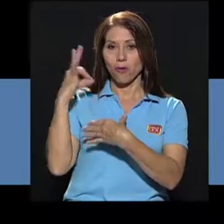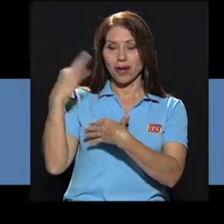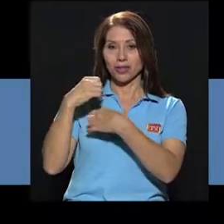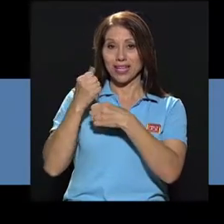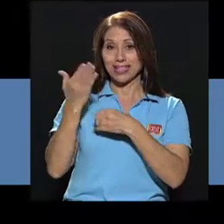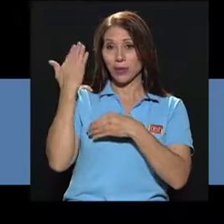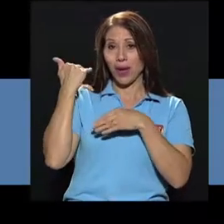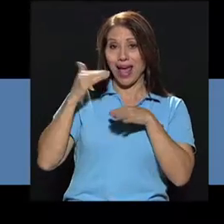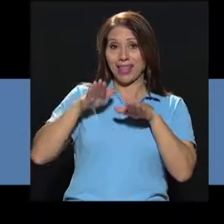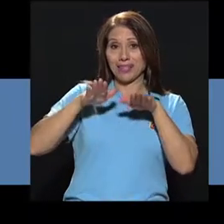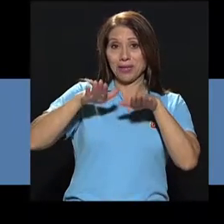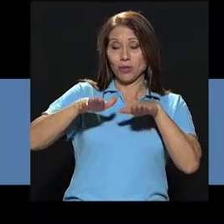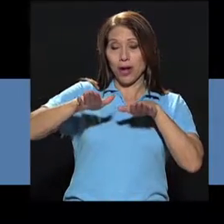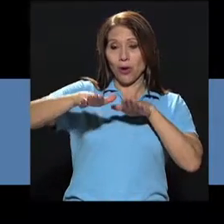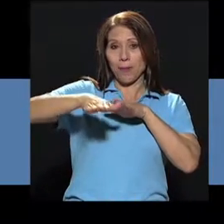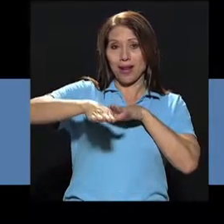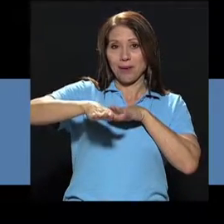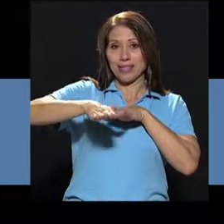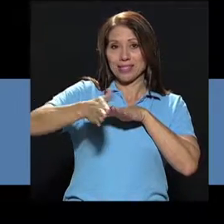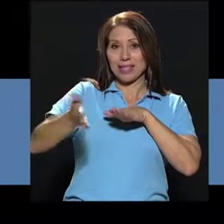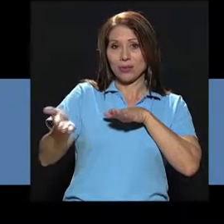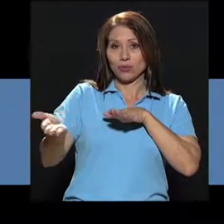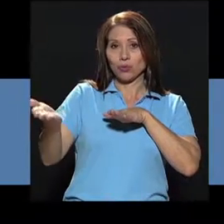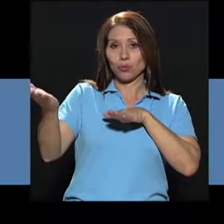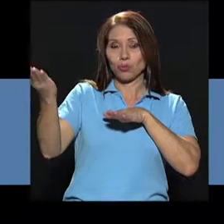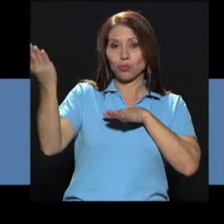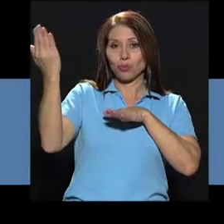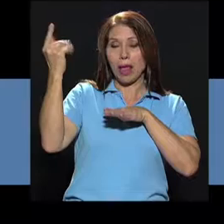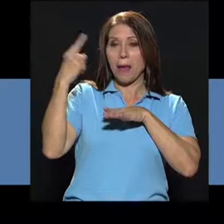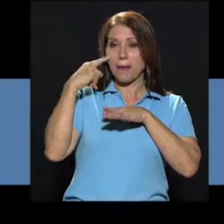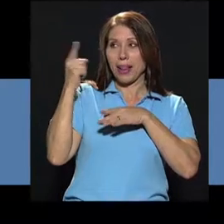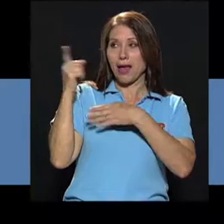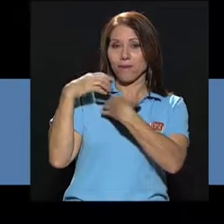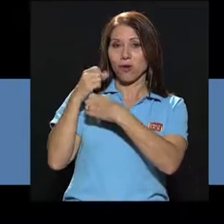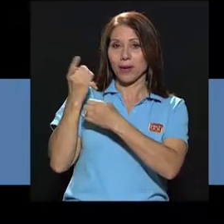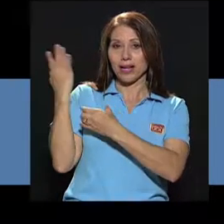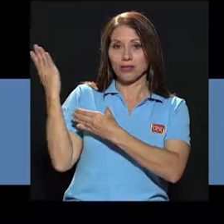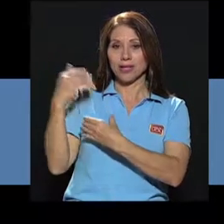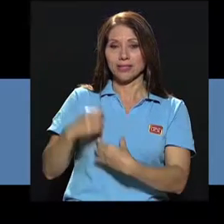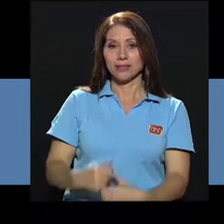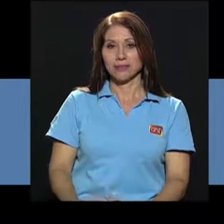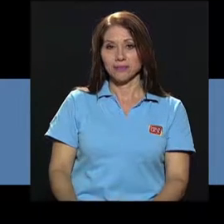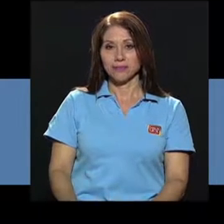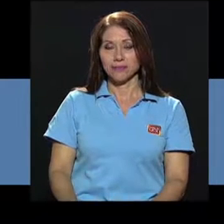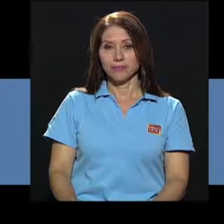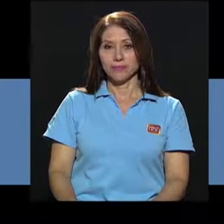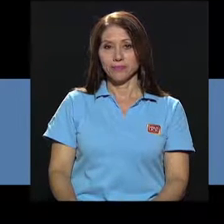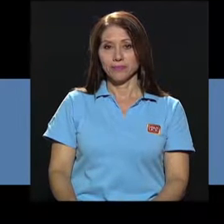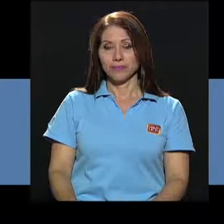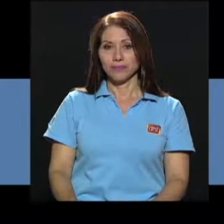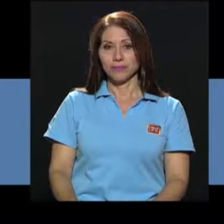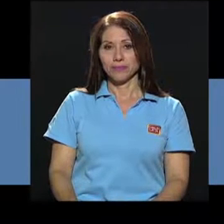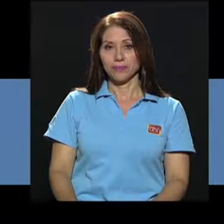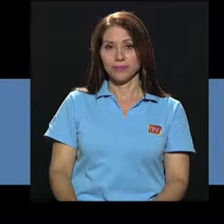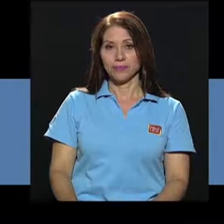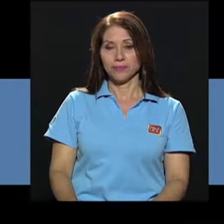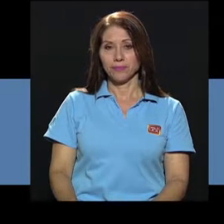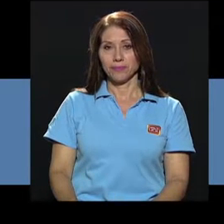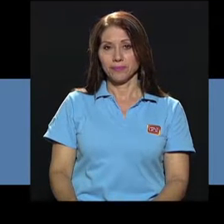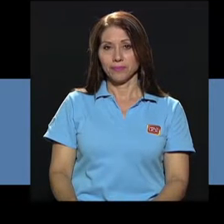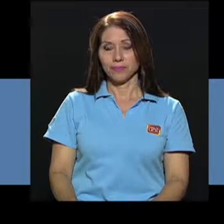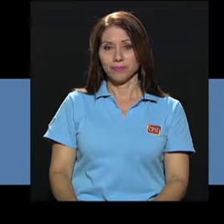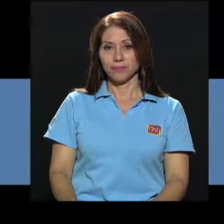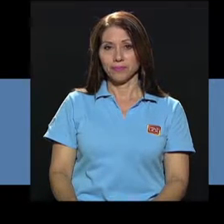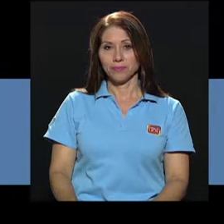arriba. Mueva el brazo hacia atrás hasta que descanse sobre la cama al lado de la cabeza de la persona o hasta que sienta